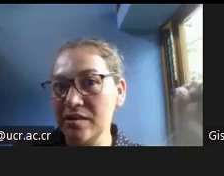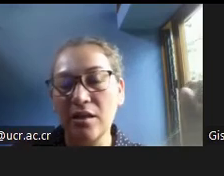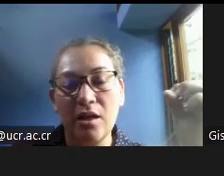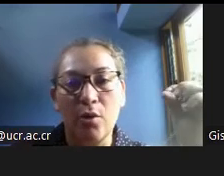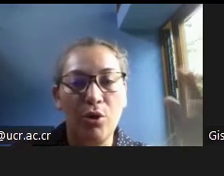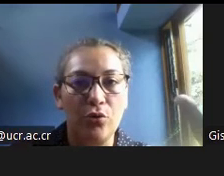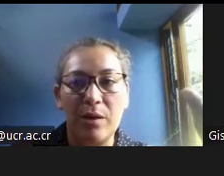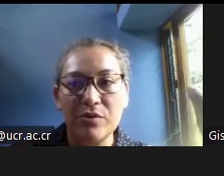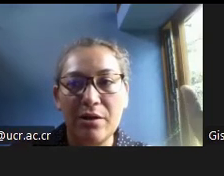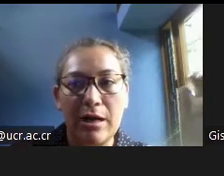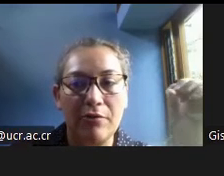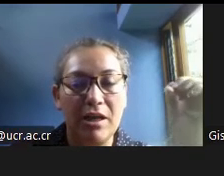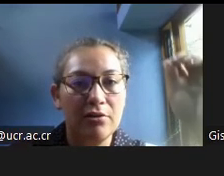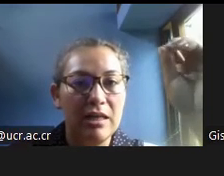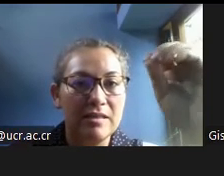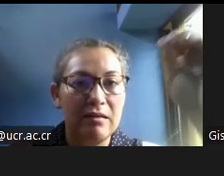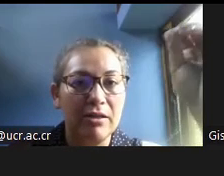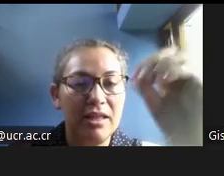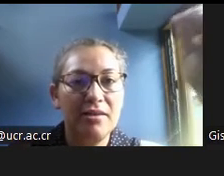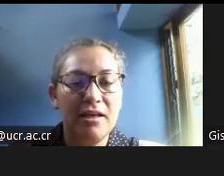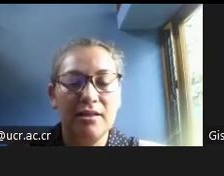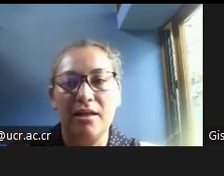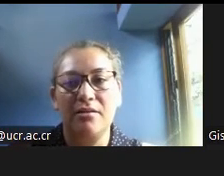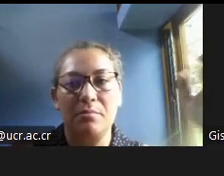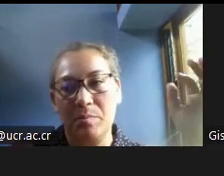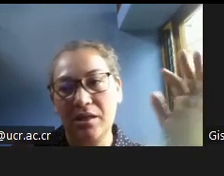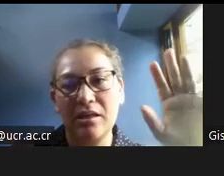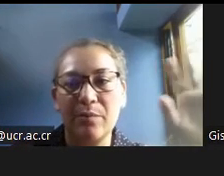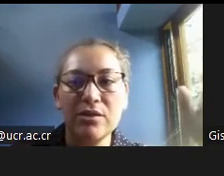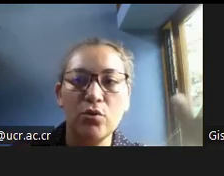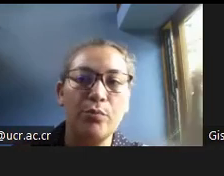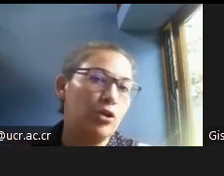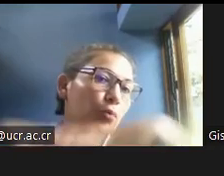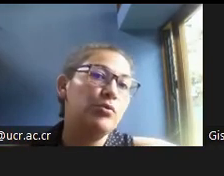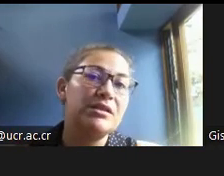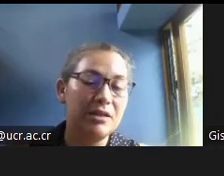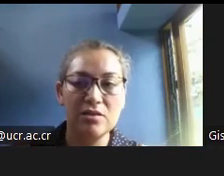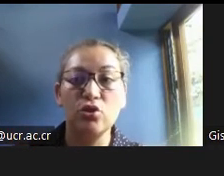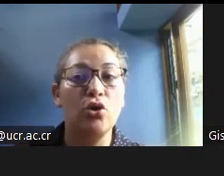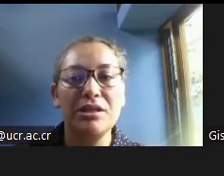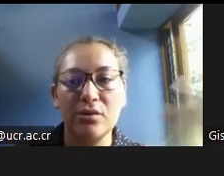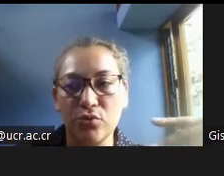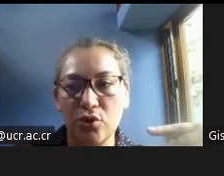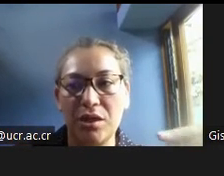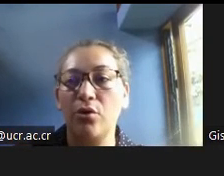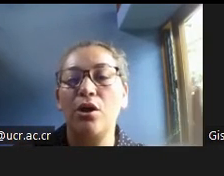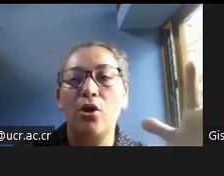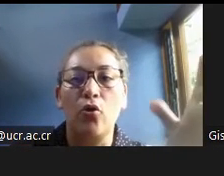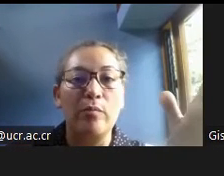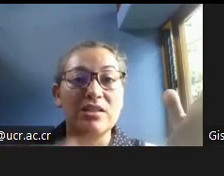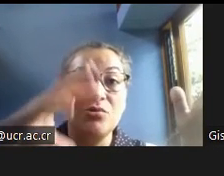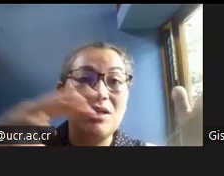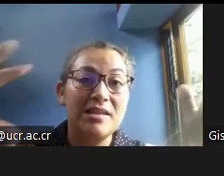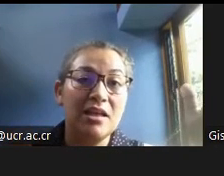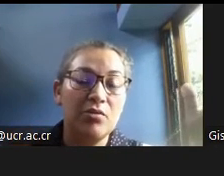Y tal vez decir, bueno, vamos a hablar de la sílaba tal, tal y tal, ¿verdad? Nada más, como porque no podemos hacerlas todas en un solo video.